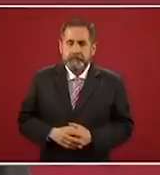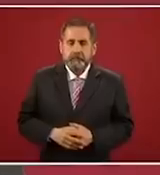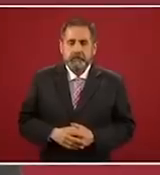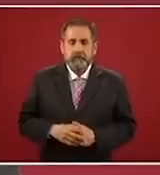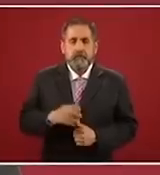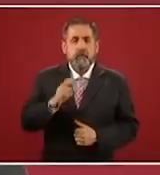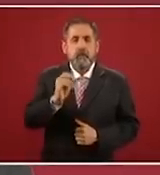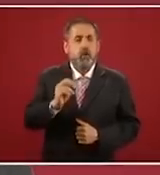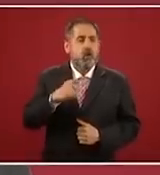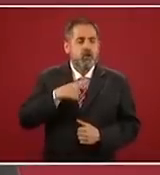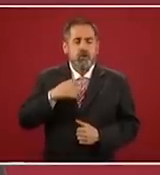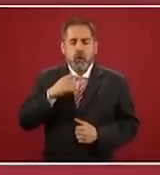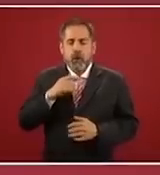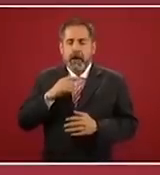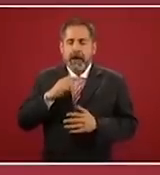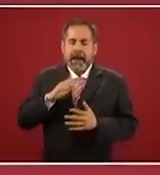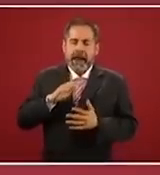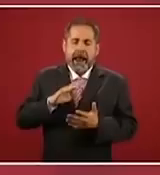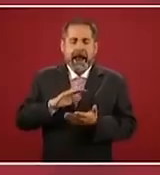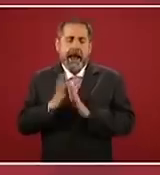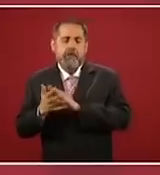o que yo cambiara,